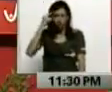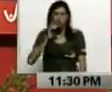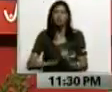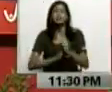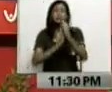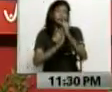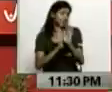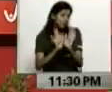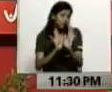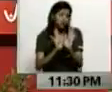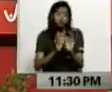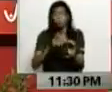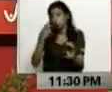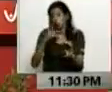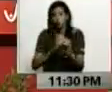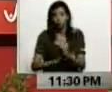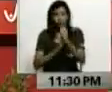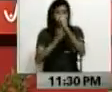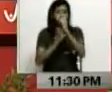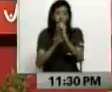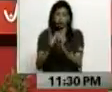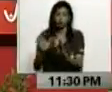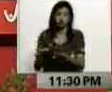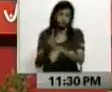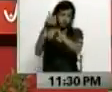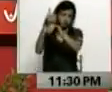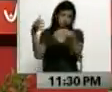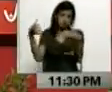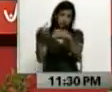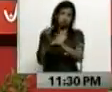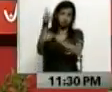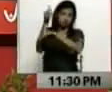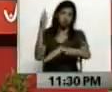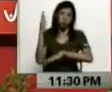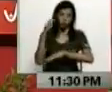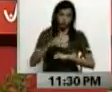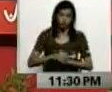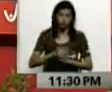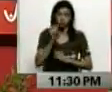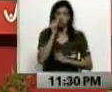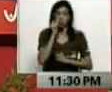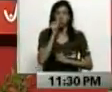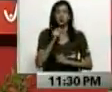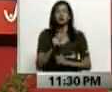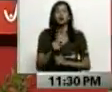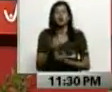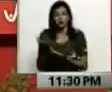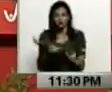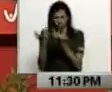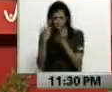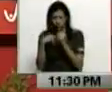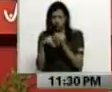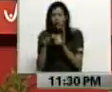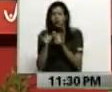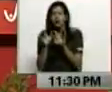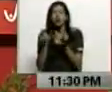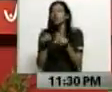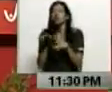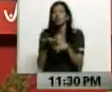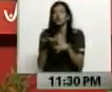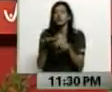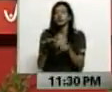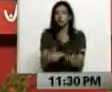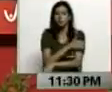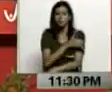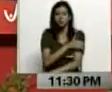dirigente de el partido jerarquía eclesiástica el patriota Twitter rojo nos informa de